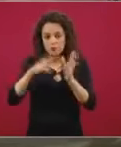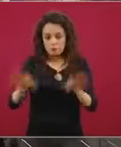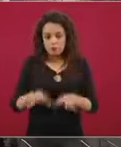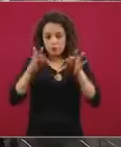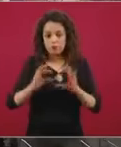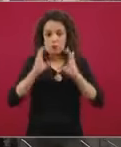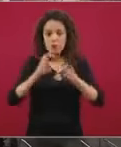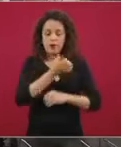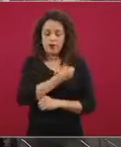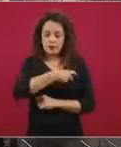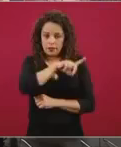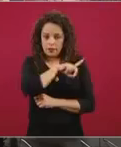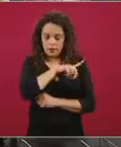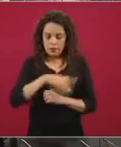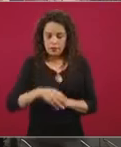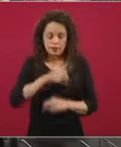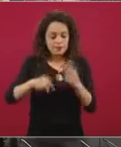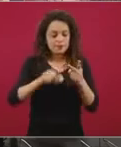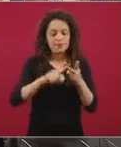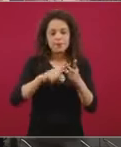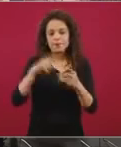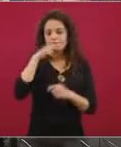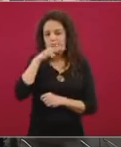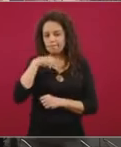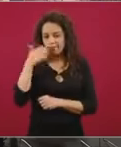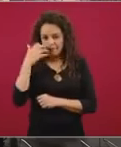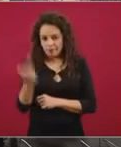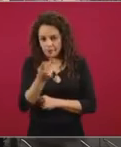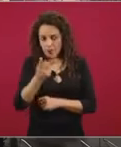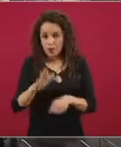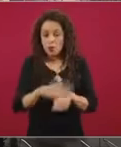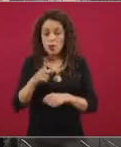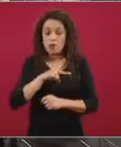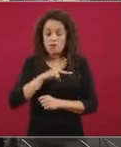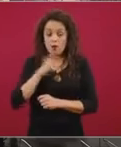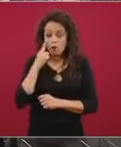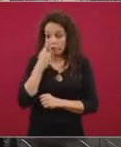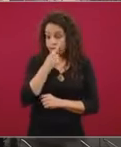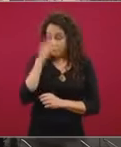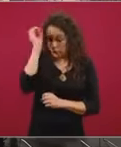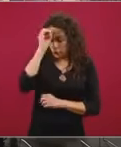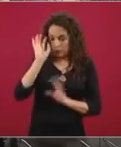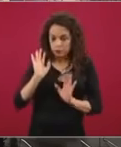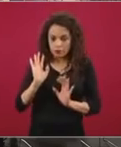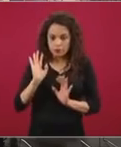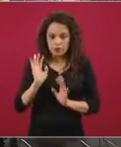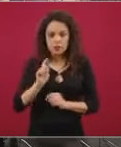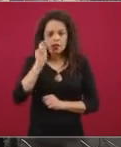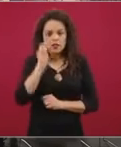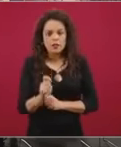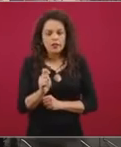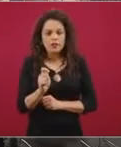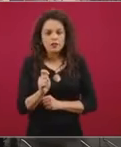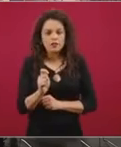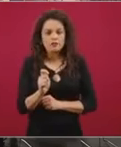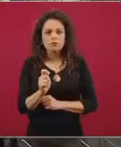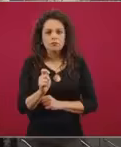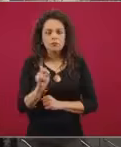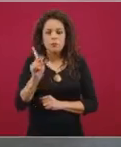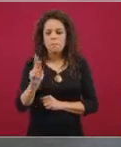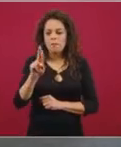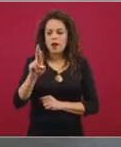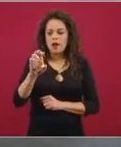Y la segunda, rapidísimo, porque esto, bueno, desde mi punto de vista veo que se está saliendo de control esto de las precampañas, que todavía ni son